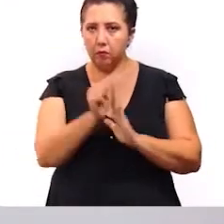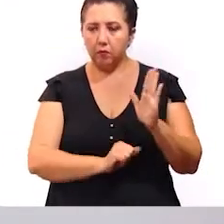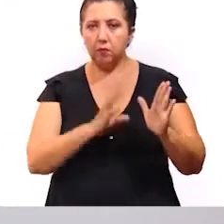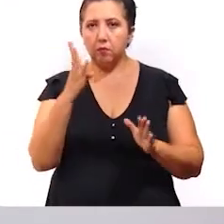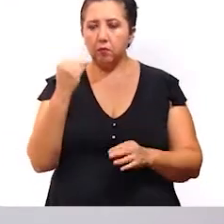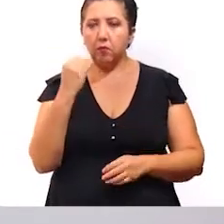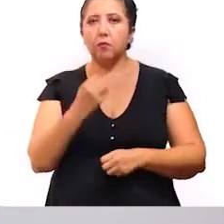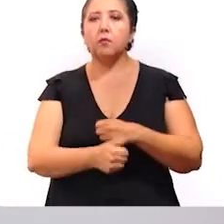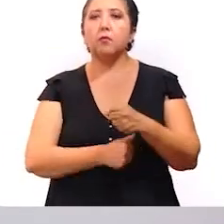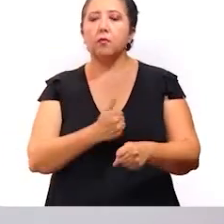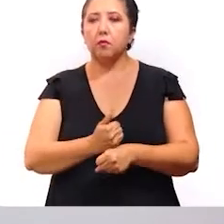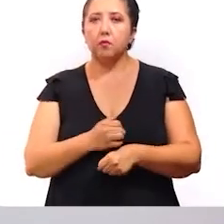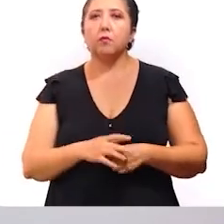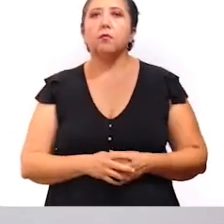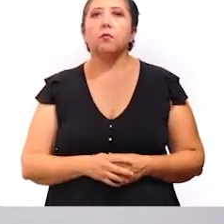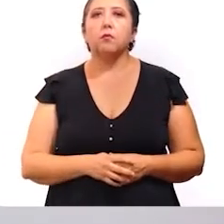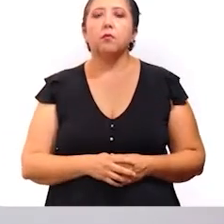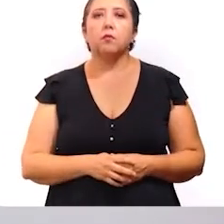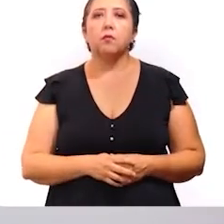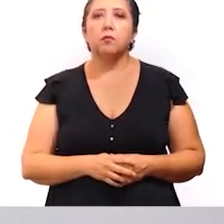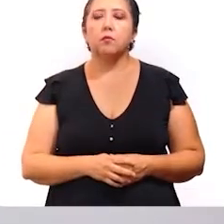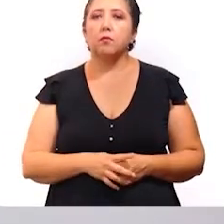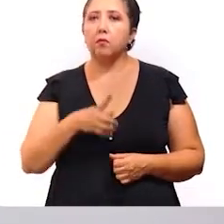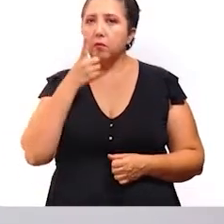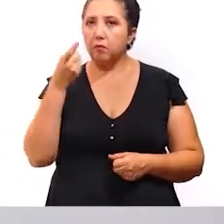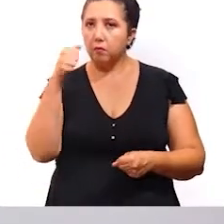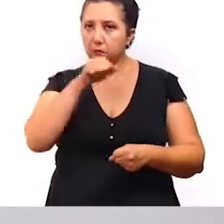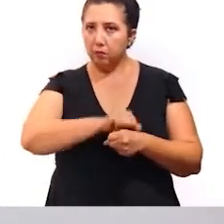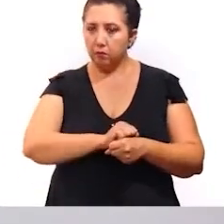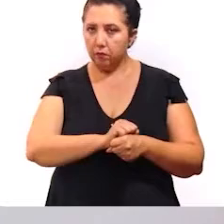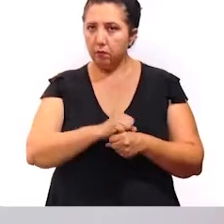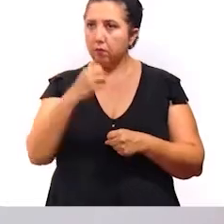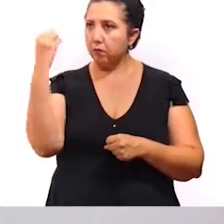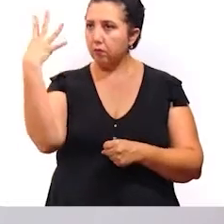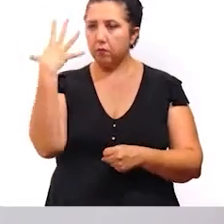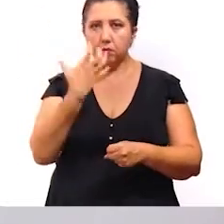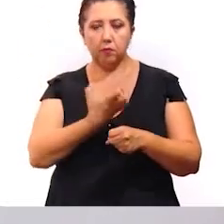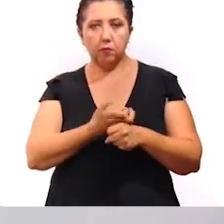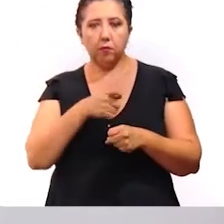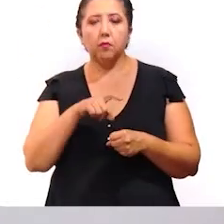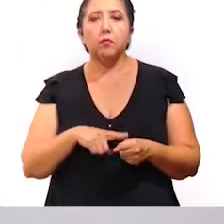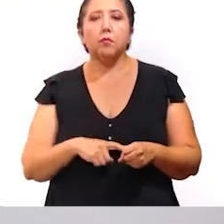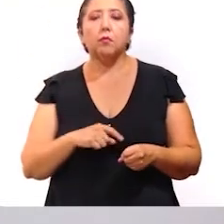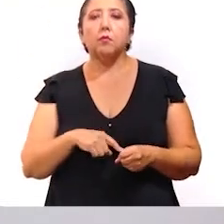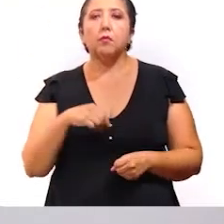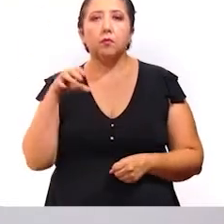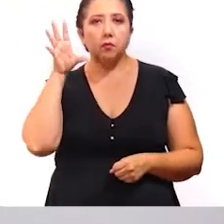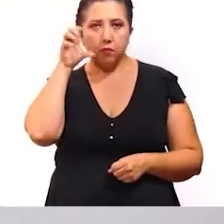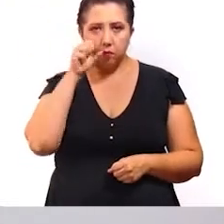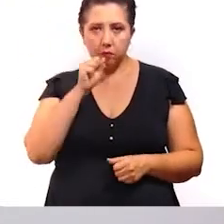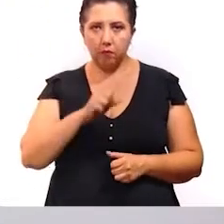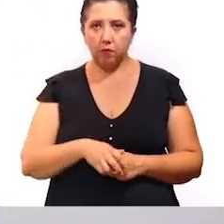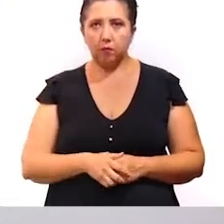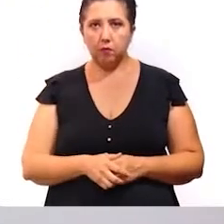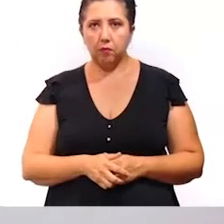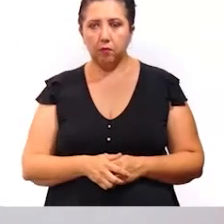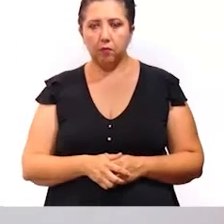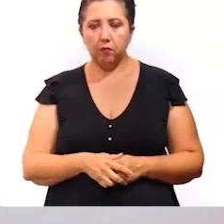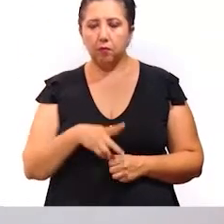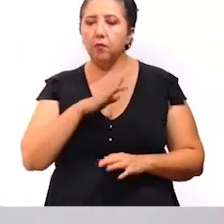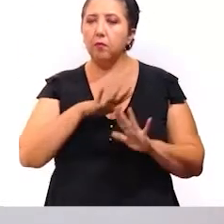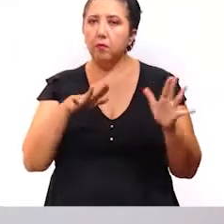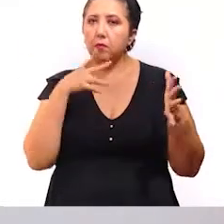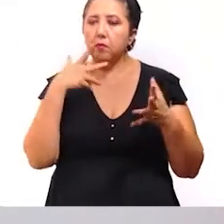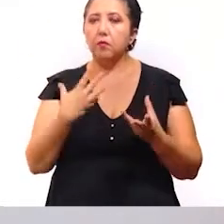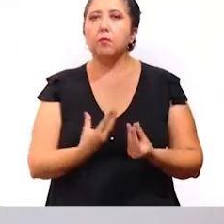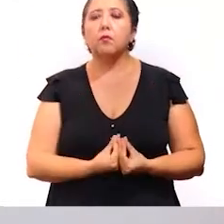es de 1 mes a 99 años. Los indicadores semanales de nuestro semáforo estatal de salud marcan color naranja.